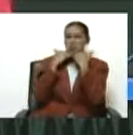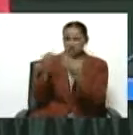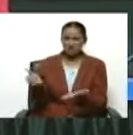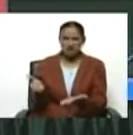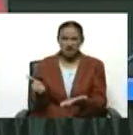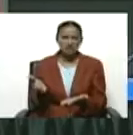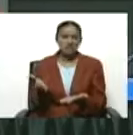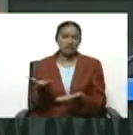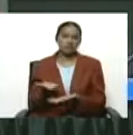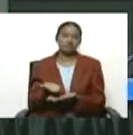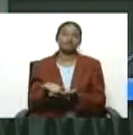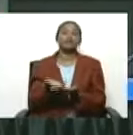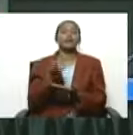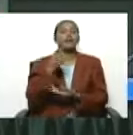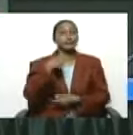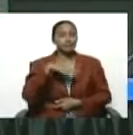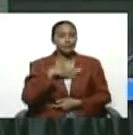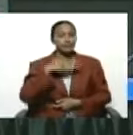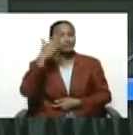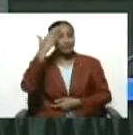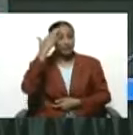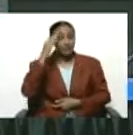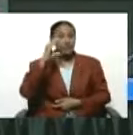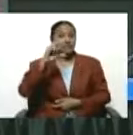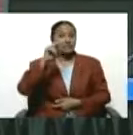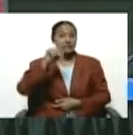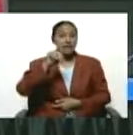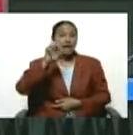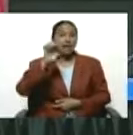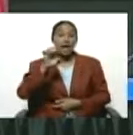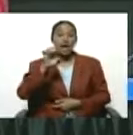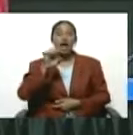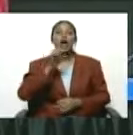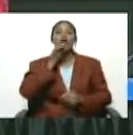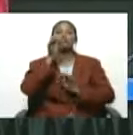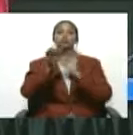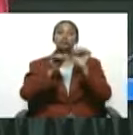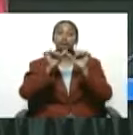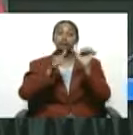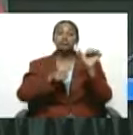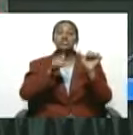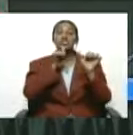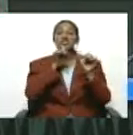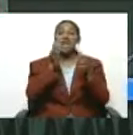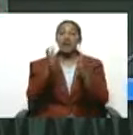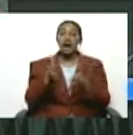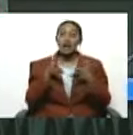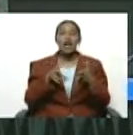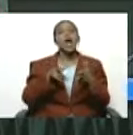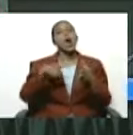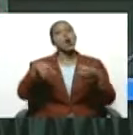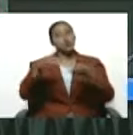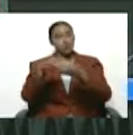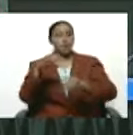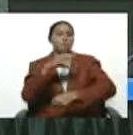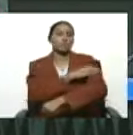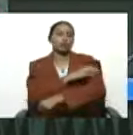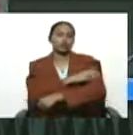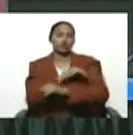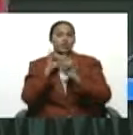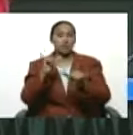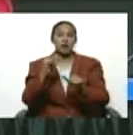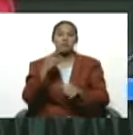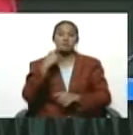Entonces nosotros sabemos que el 28, después que el CNE dé los resultados, ellos van a cantar fraude. Y se van a ir algunos locos y locas,